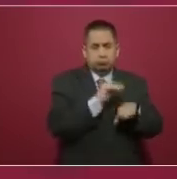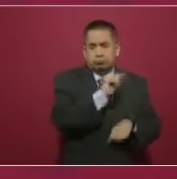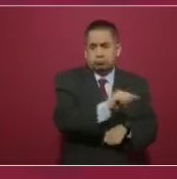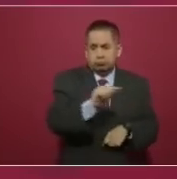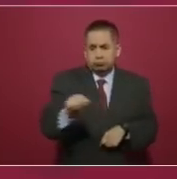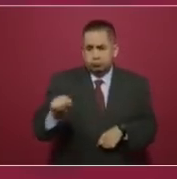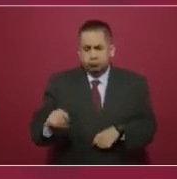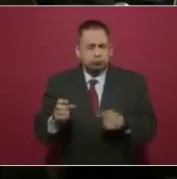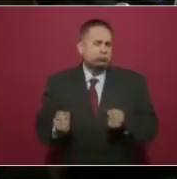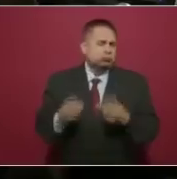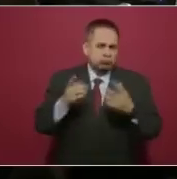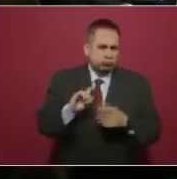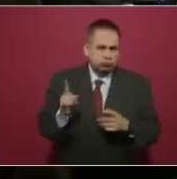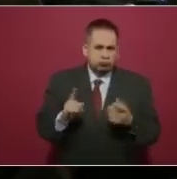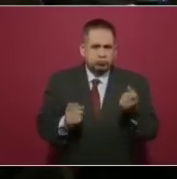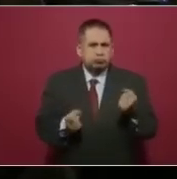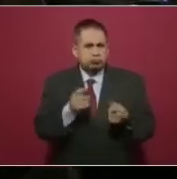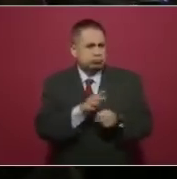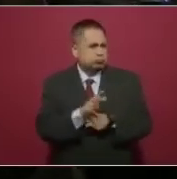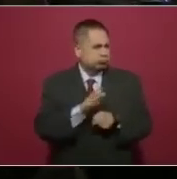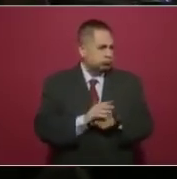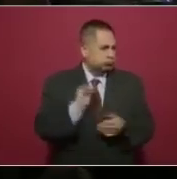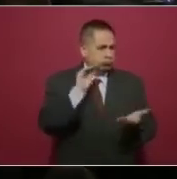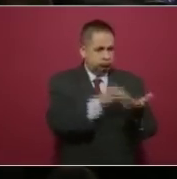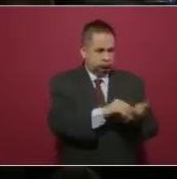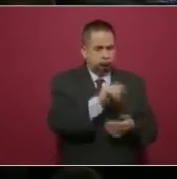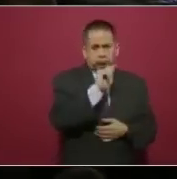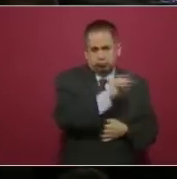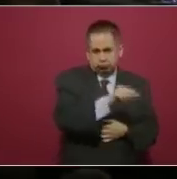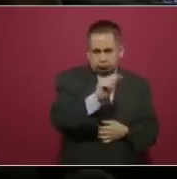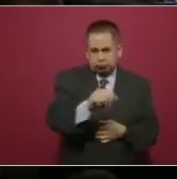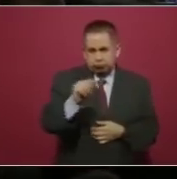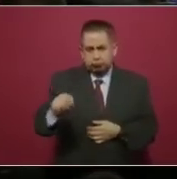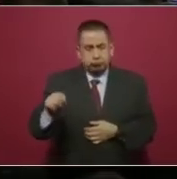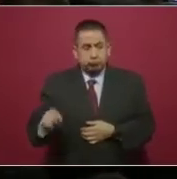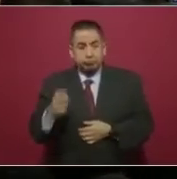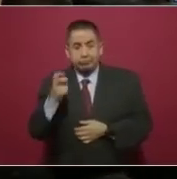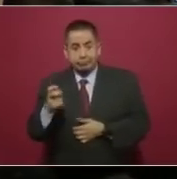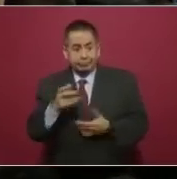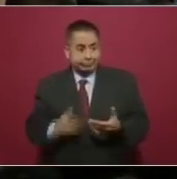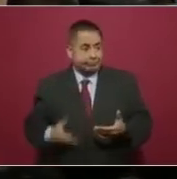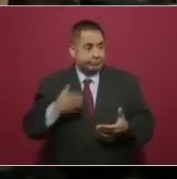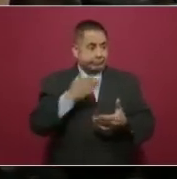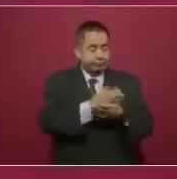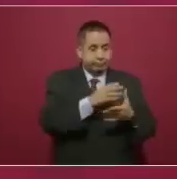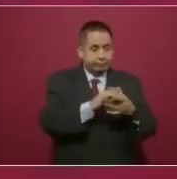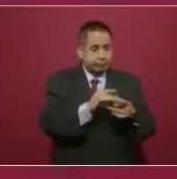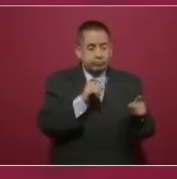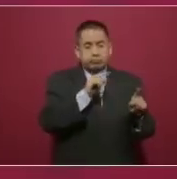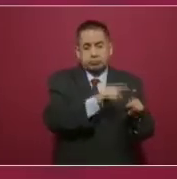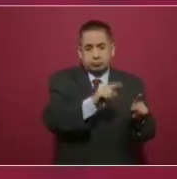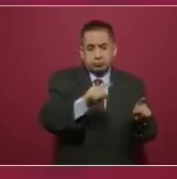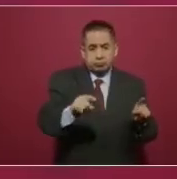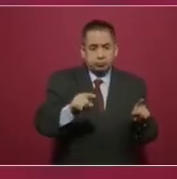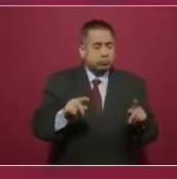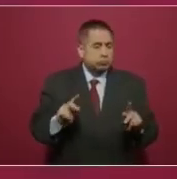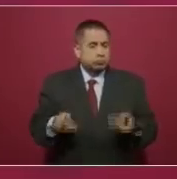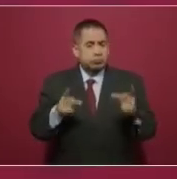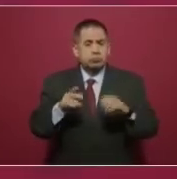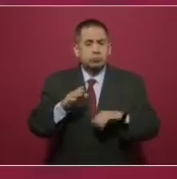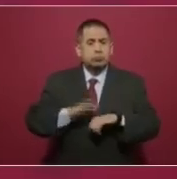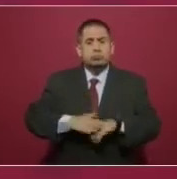no muchas, las suficientes como para que en esas estaciones se venda a precio